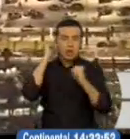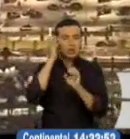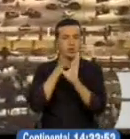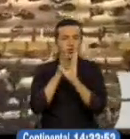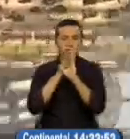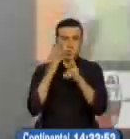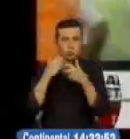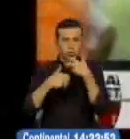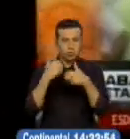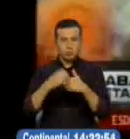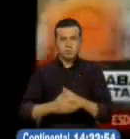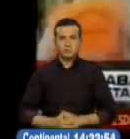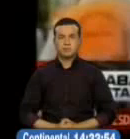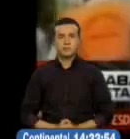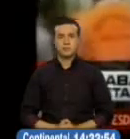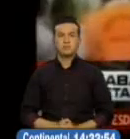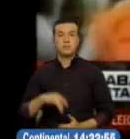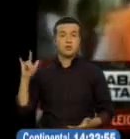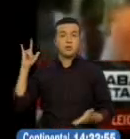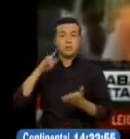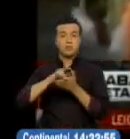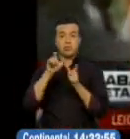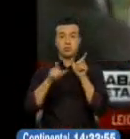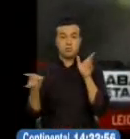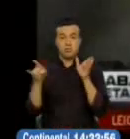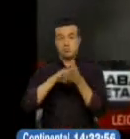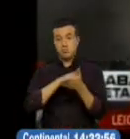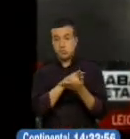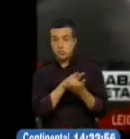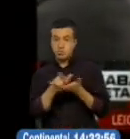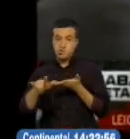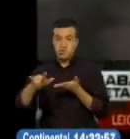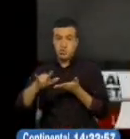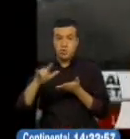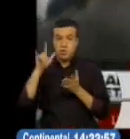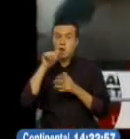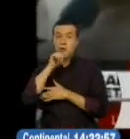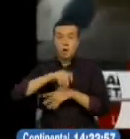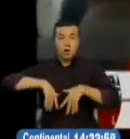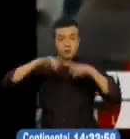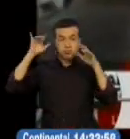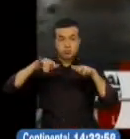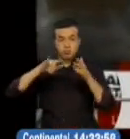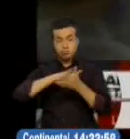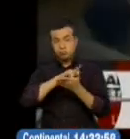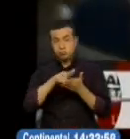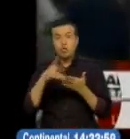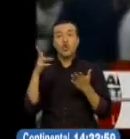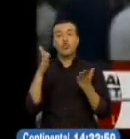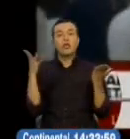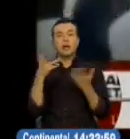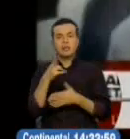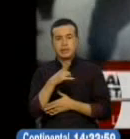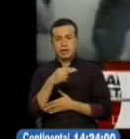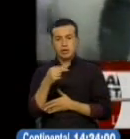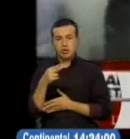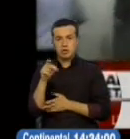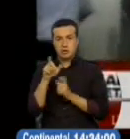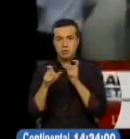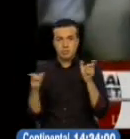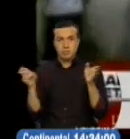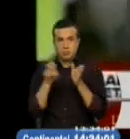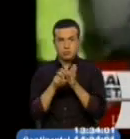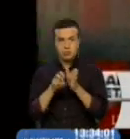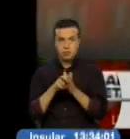psicológica. Un avión de pasajeros se salió de la pista durante una fuerte tormenta de lluvia en Indonesia, obligando a los que viajaban